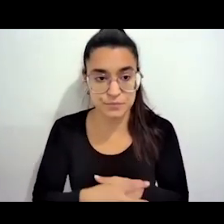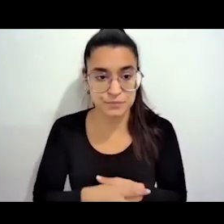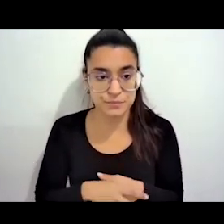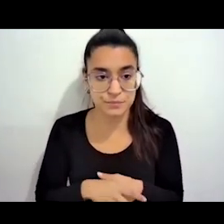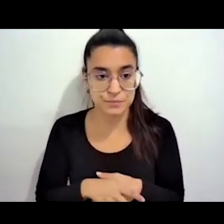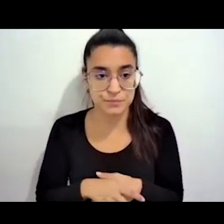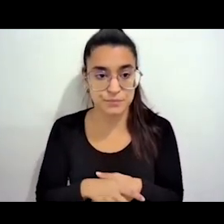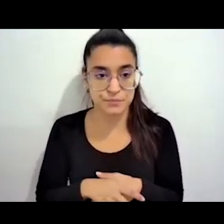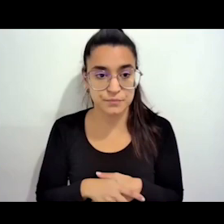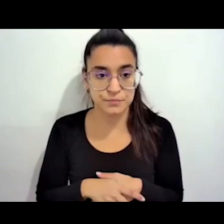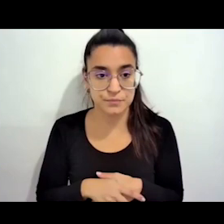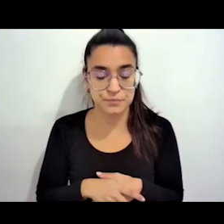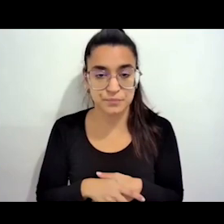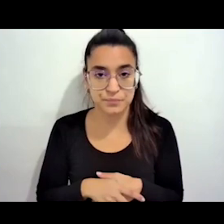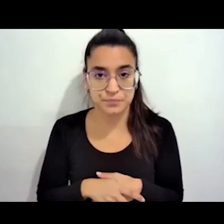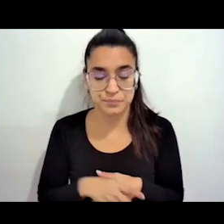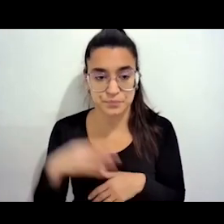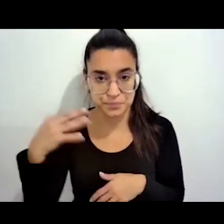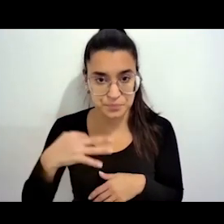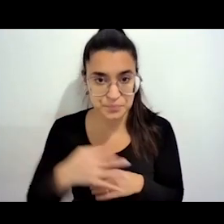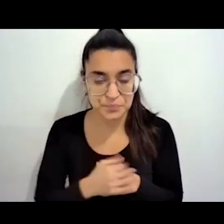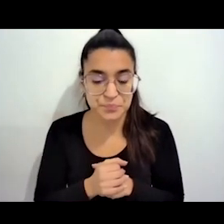Ah, bien, perfecto.